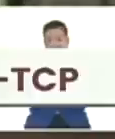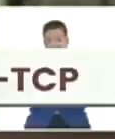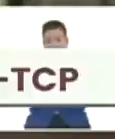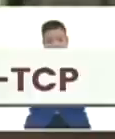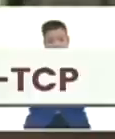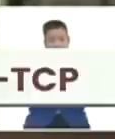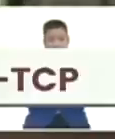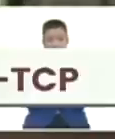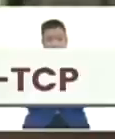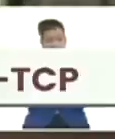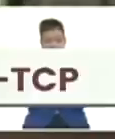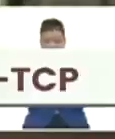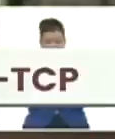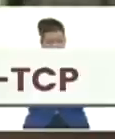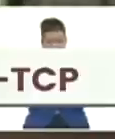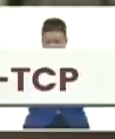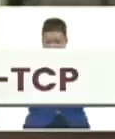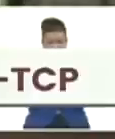Pero les digo